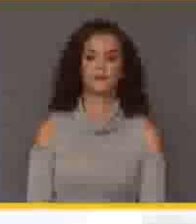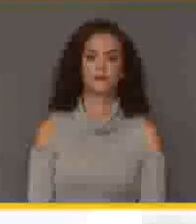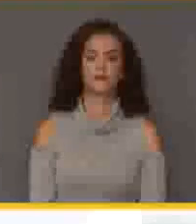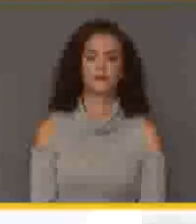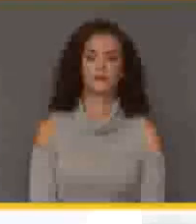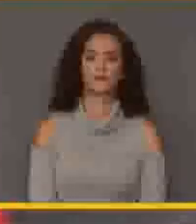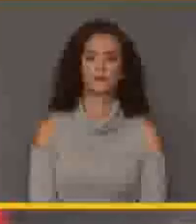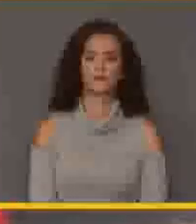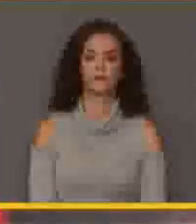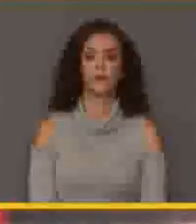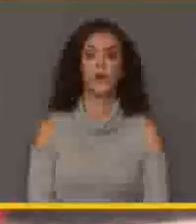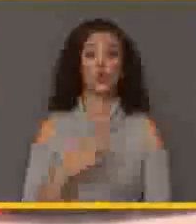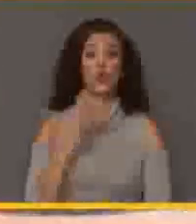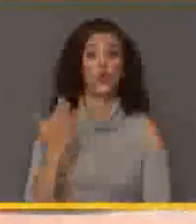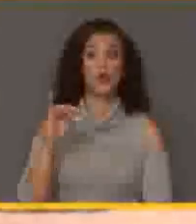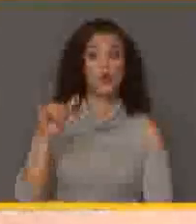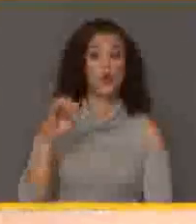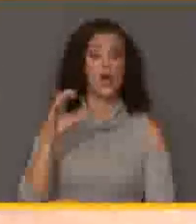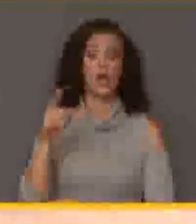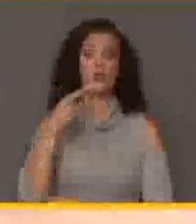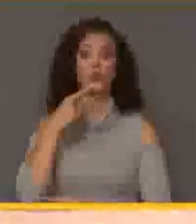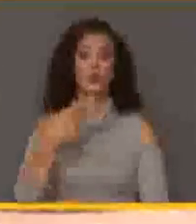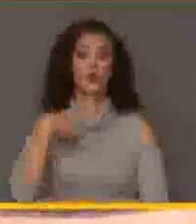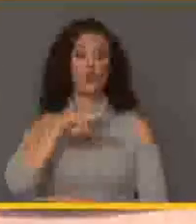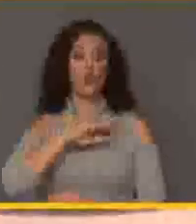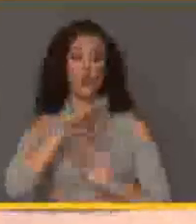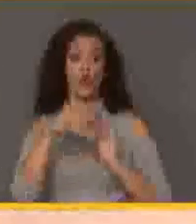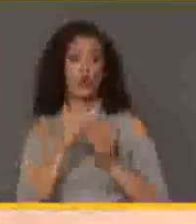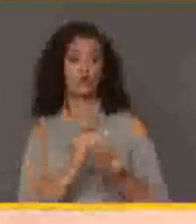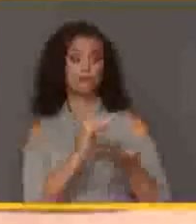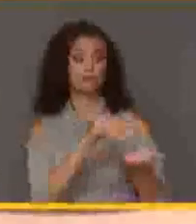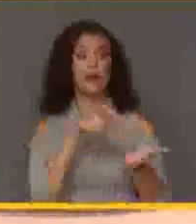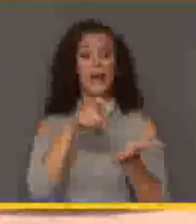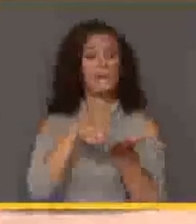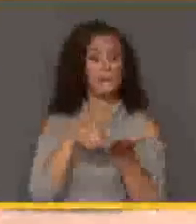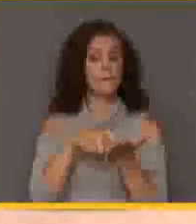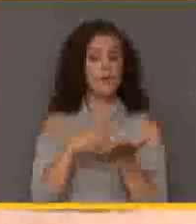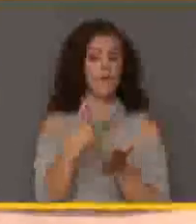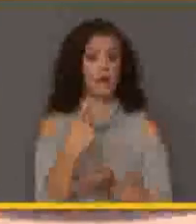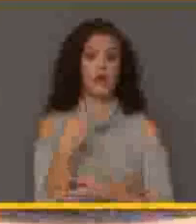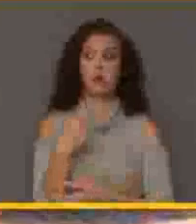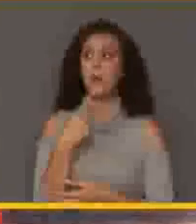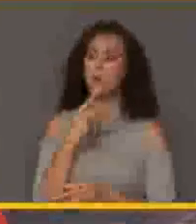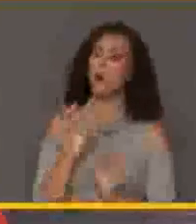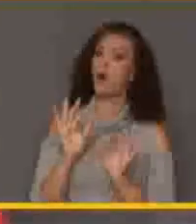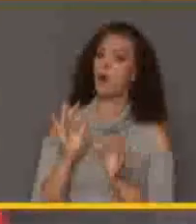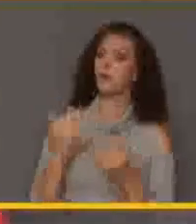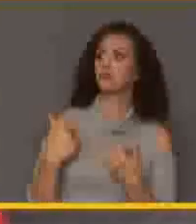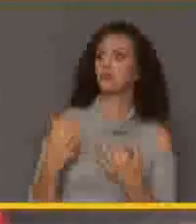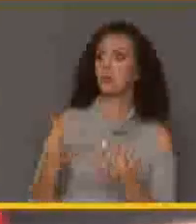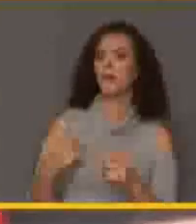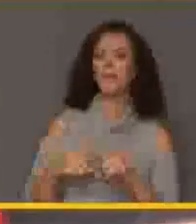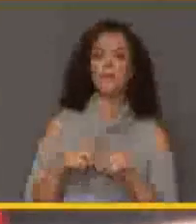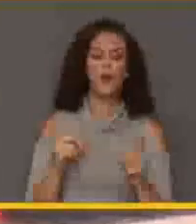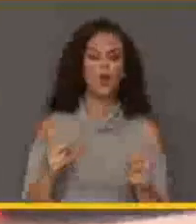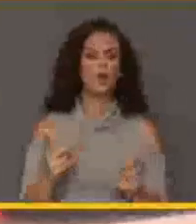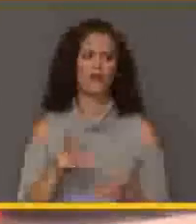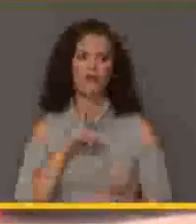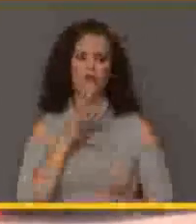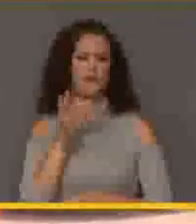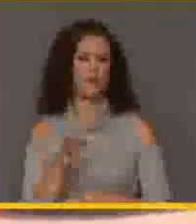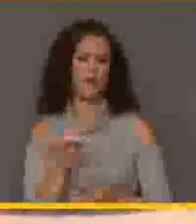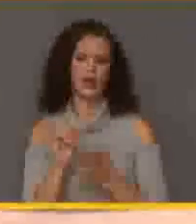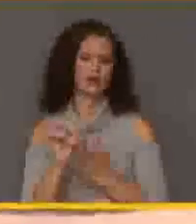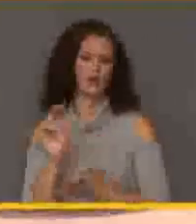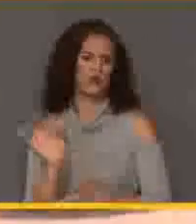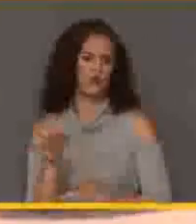Yo, cuando Juan Carlos dijo, vamos a reponer todo lo que esté pendiente, yo, qué bien, la verdad es que ya está bastante bien, pero realmente así